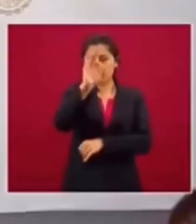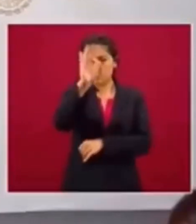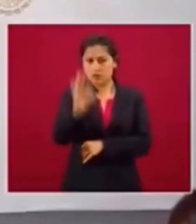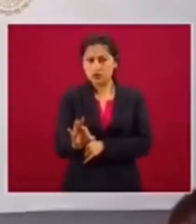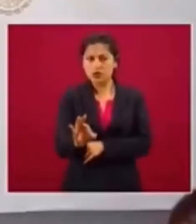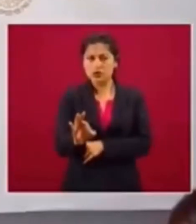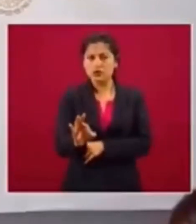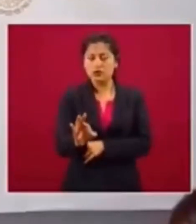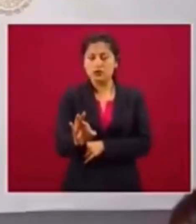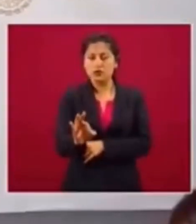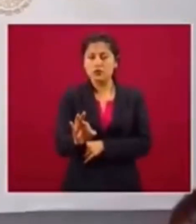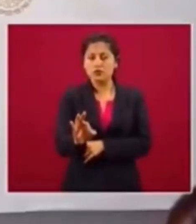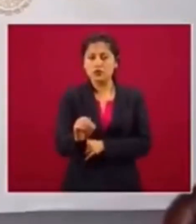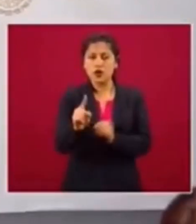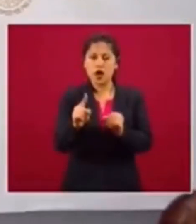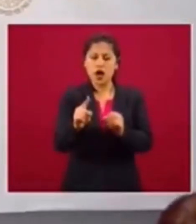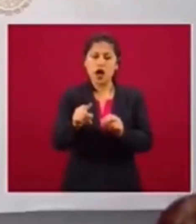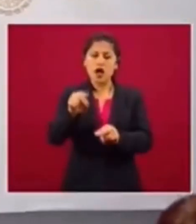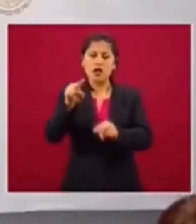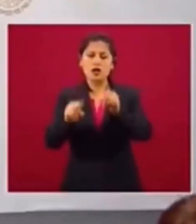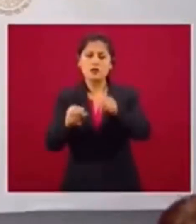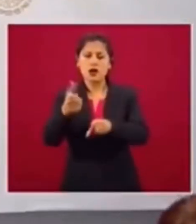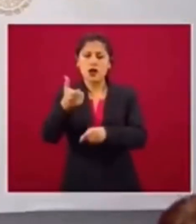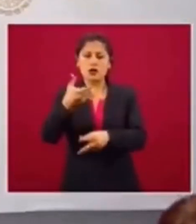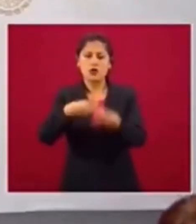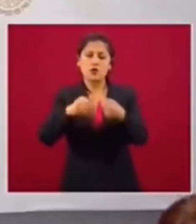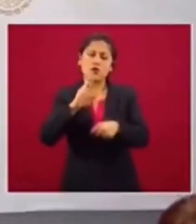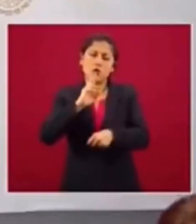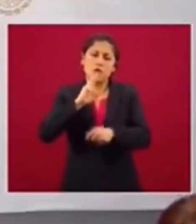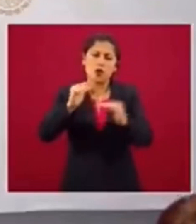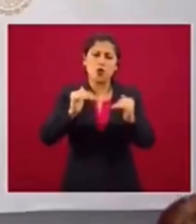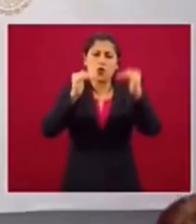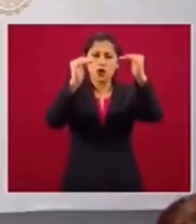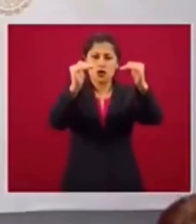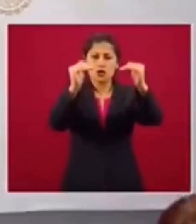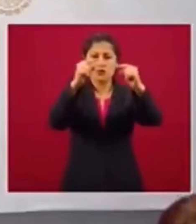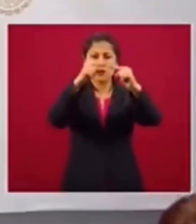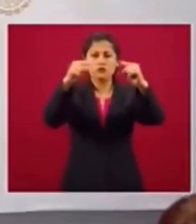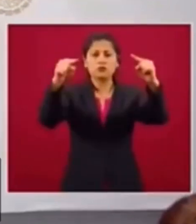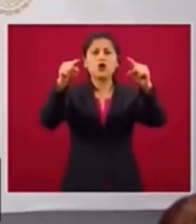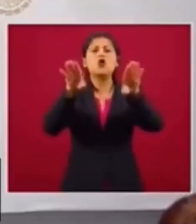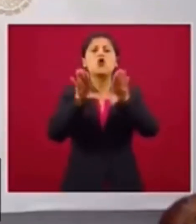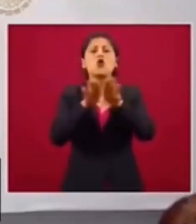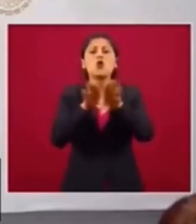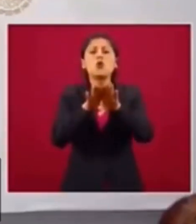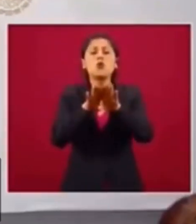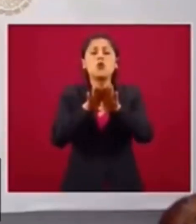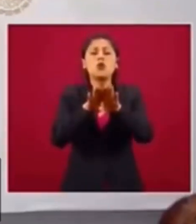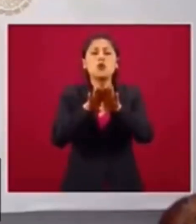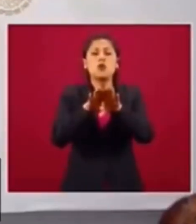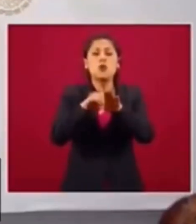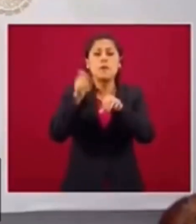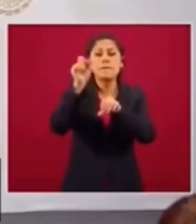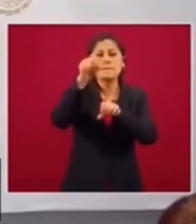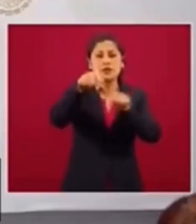mejores niveles económicos cómo se ayudan también uno si se apoya abajo